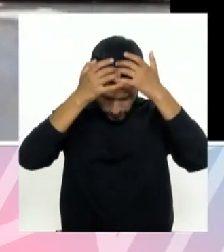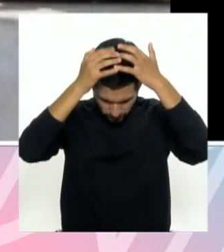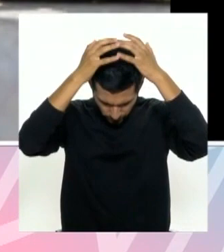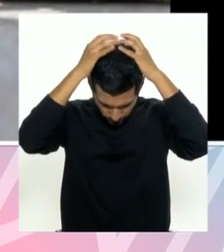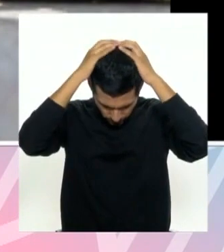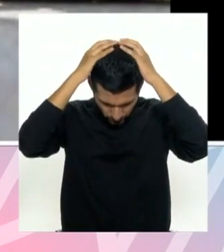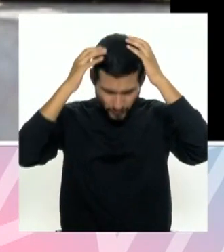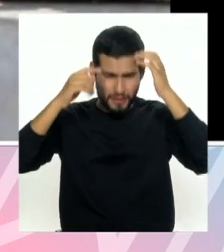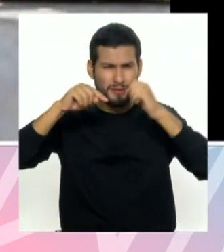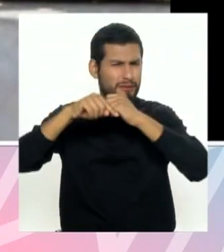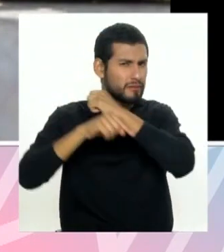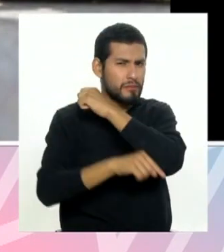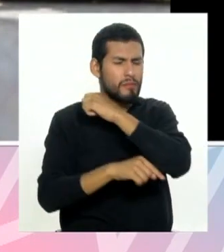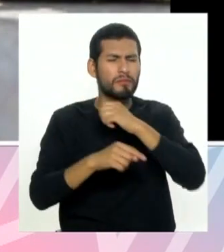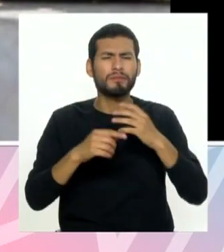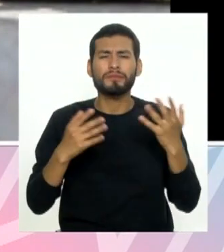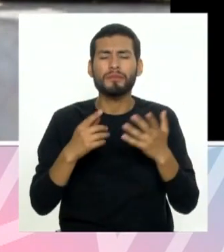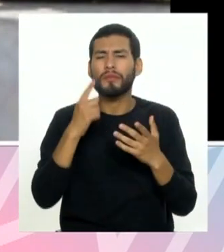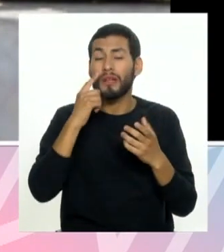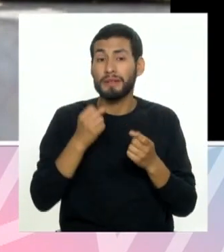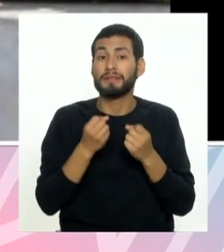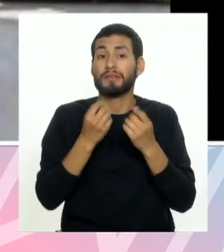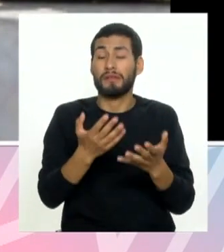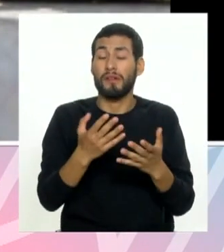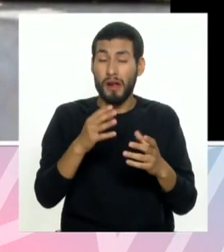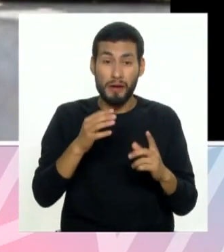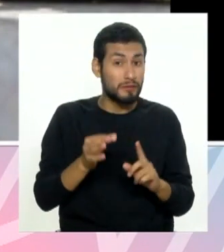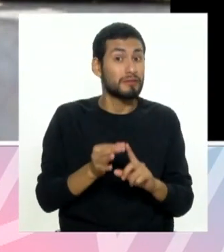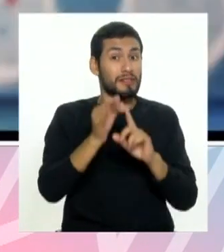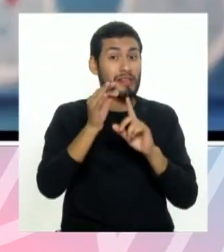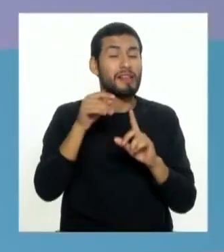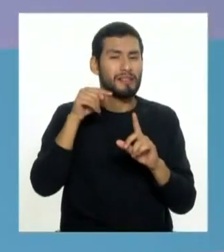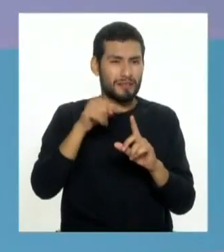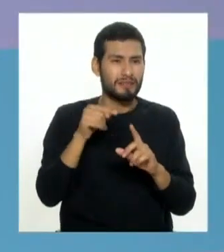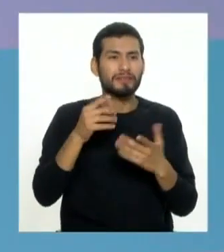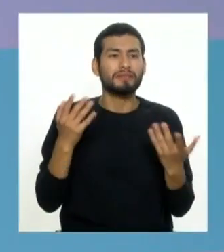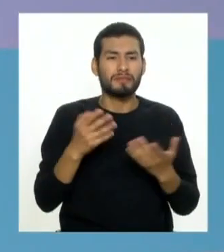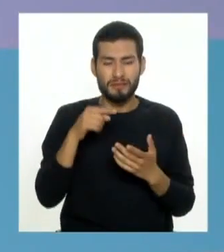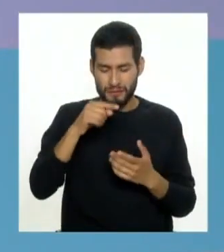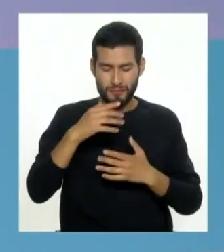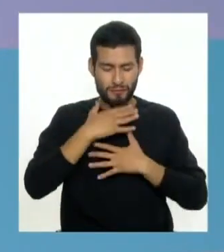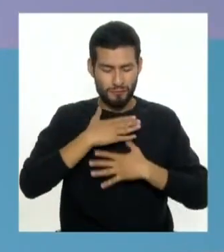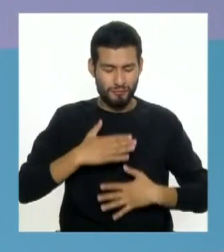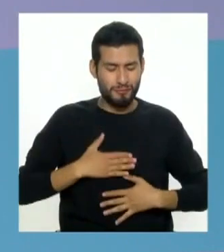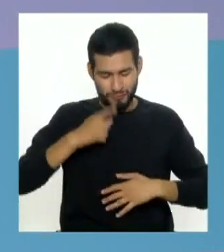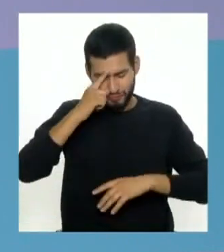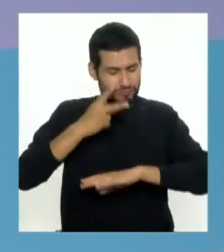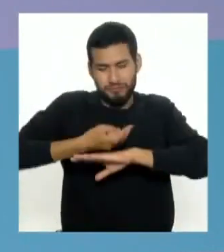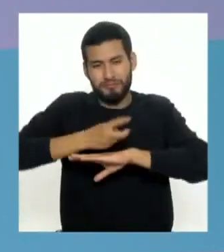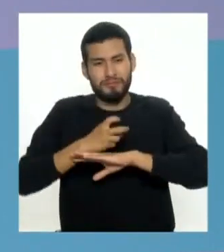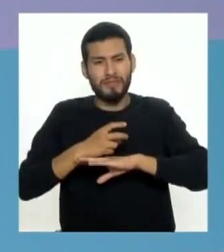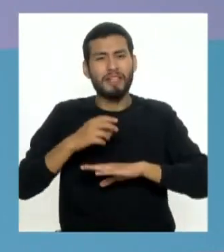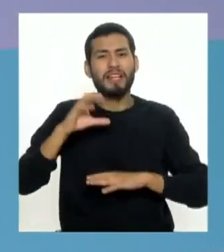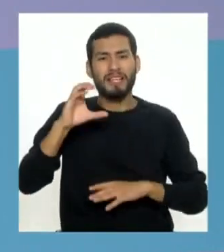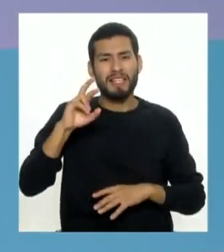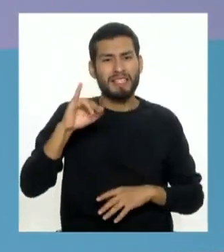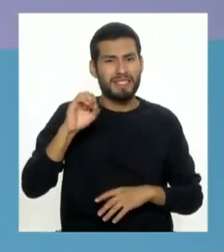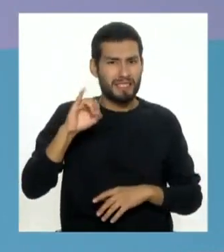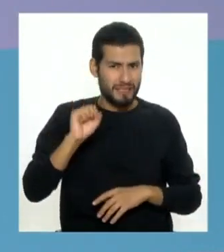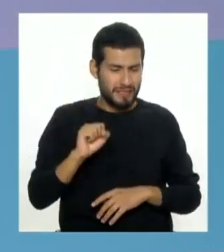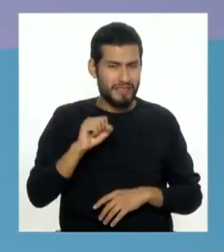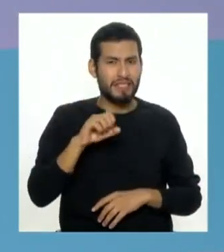crónica cuya manifestación clínica principal es la crisis epiléptica. La crisis